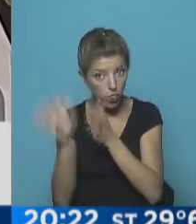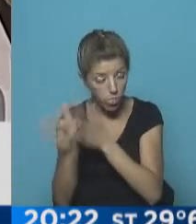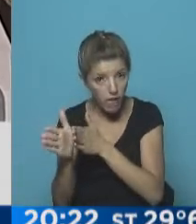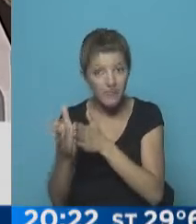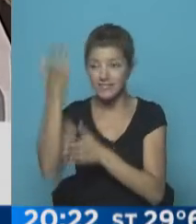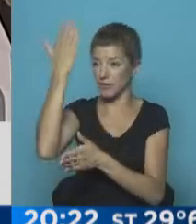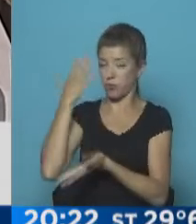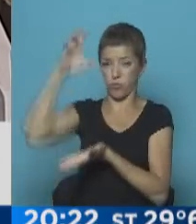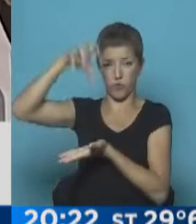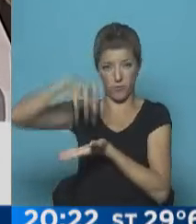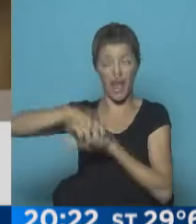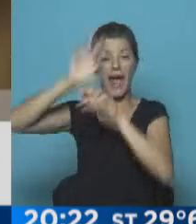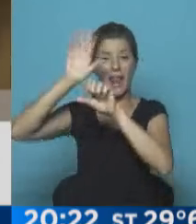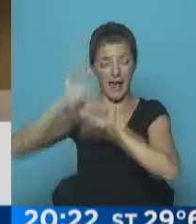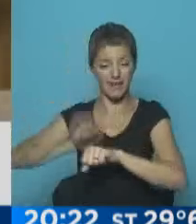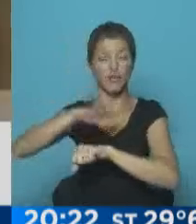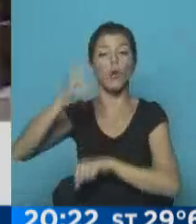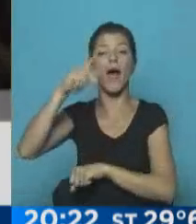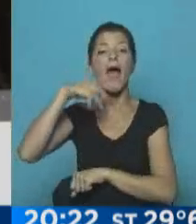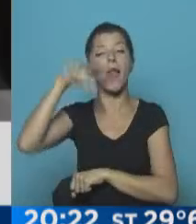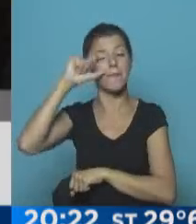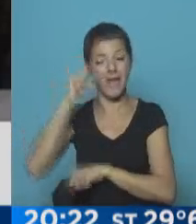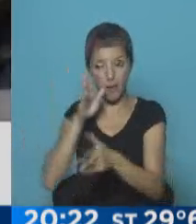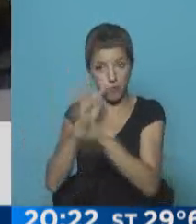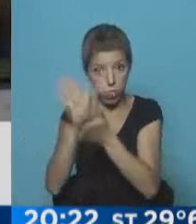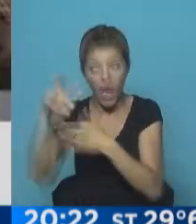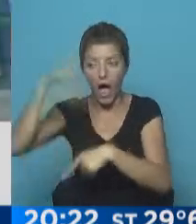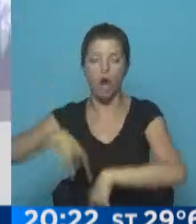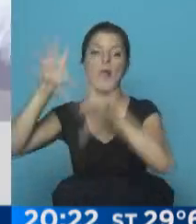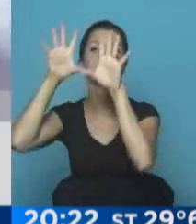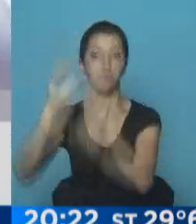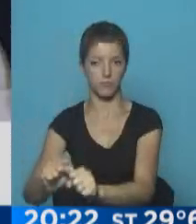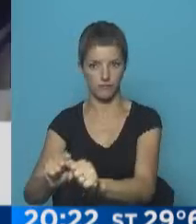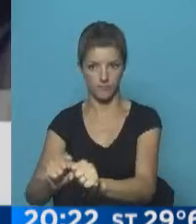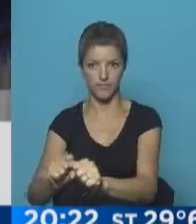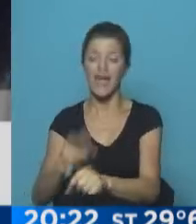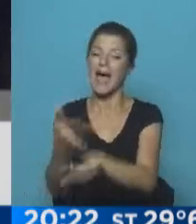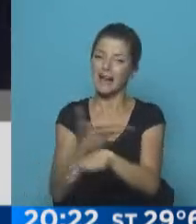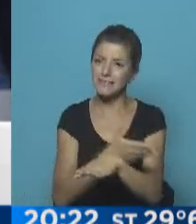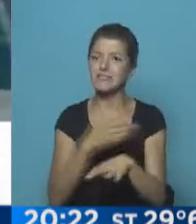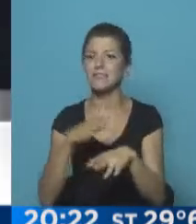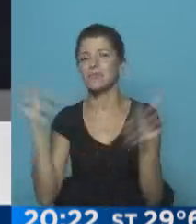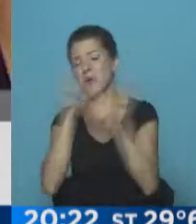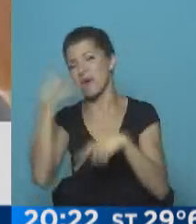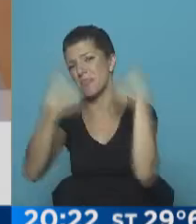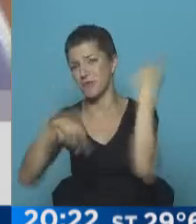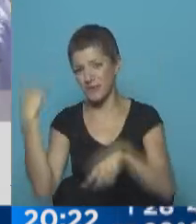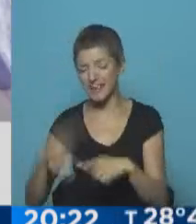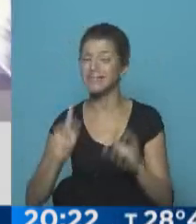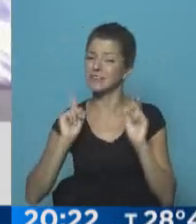de la cárcel de General Alvear. Tuvimos muchos problemas, muchos sinsabores y